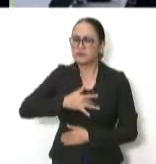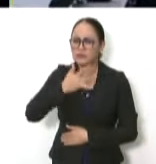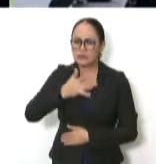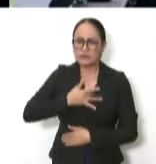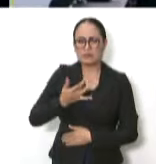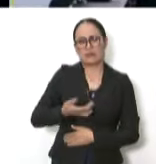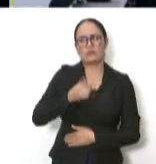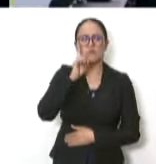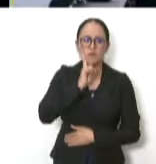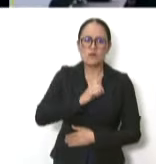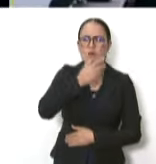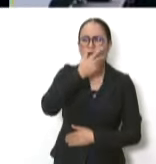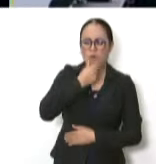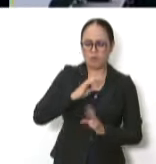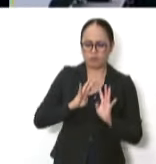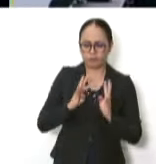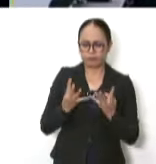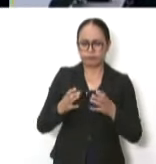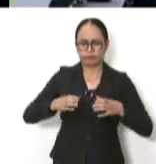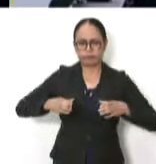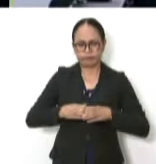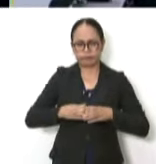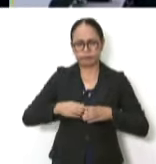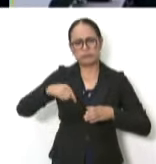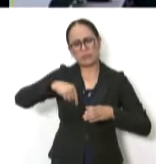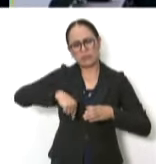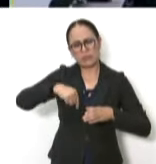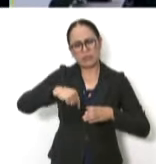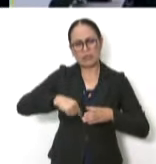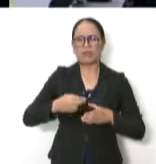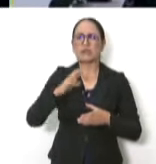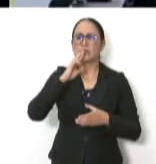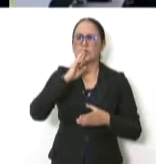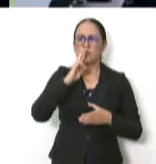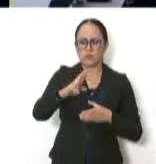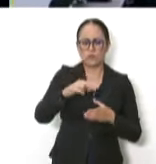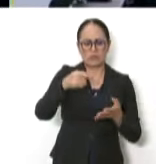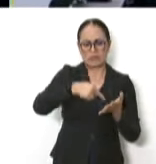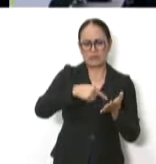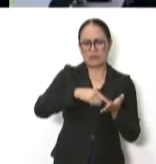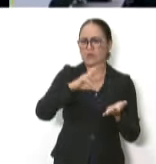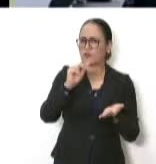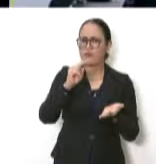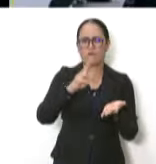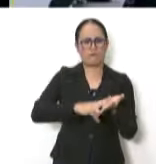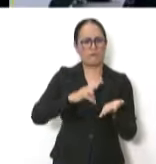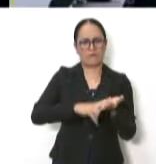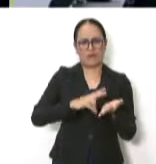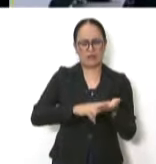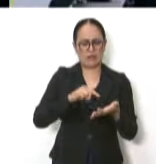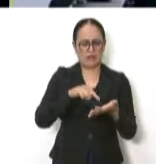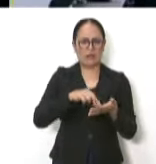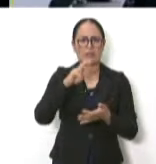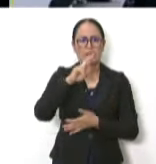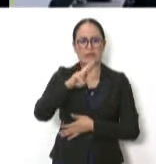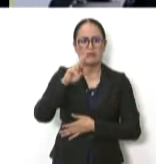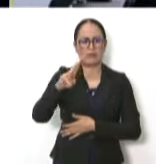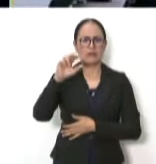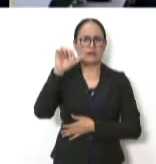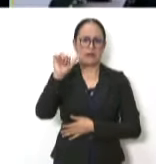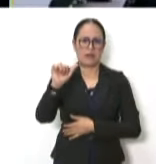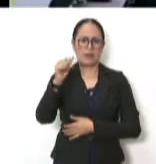señoras y señores comisionados, dejar sin efectos la resolución emitida dentro del recurso de revisión